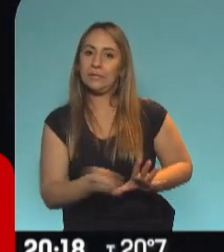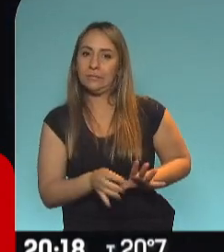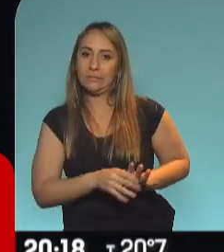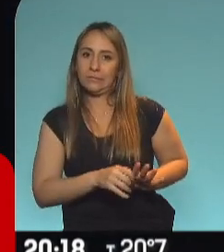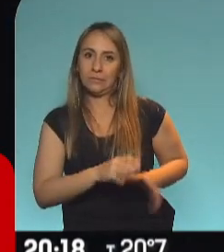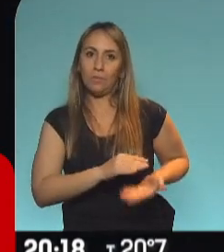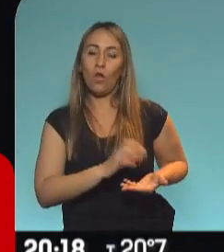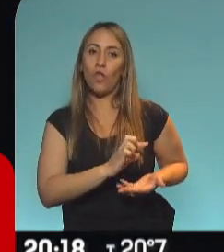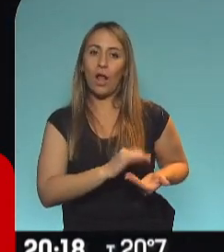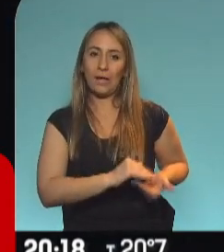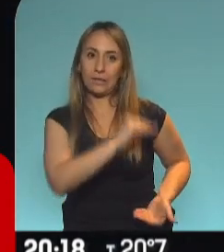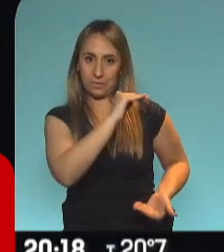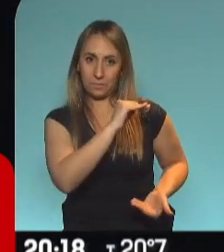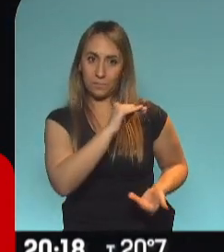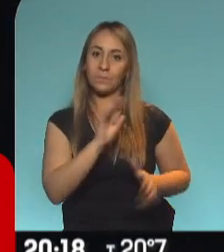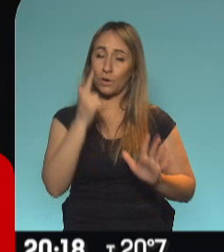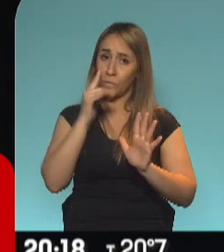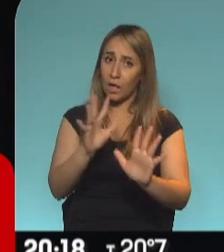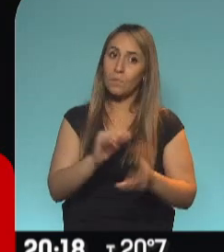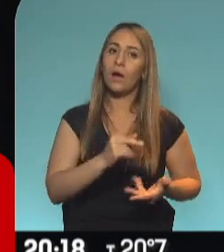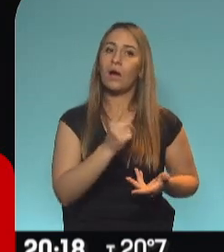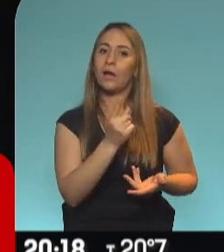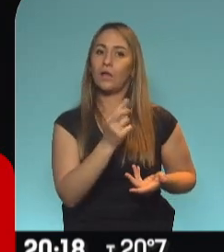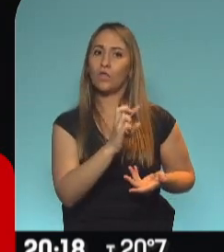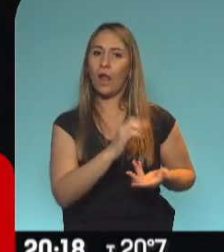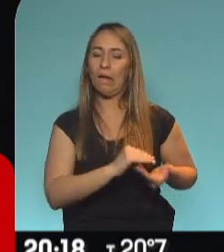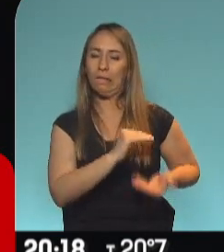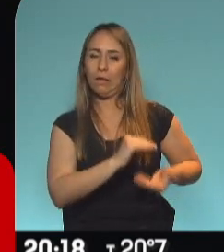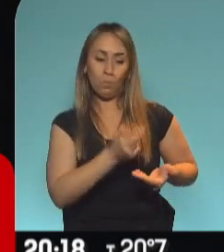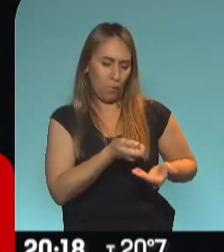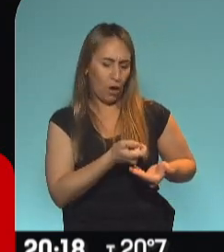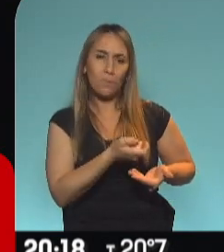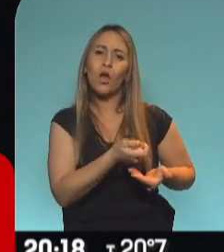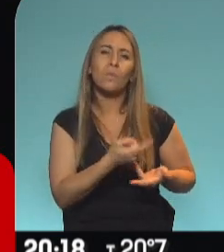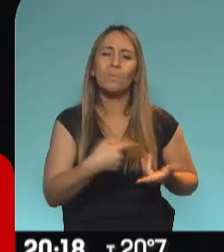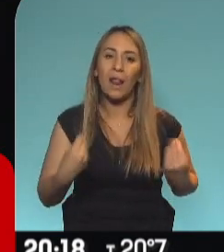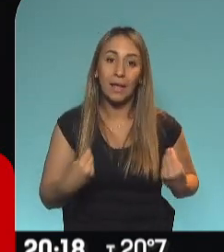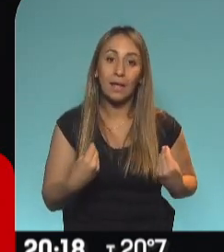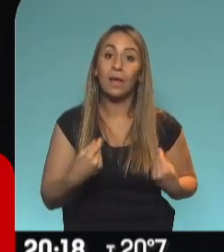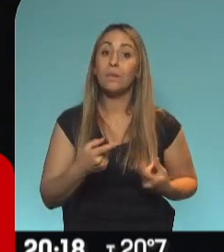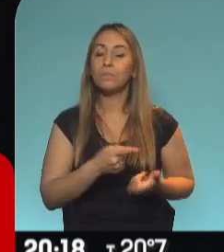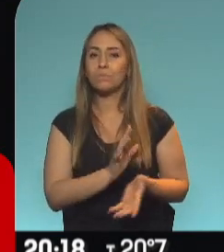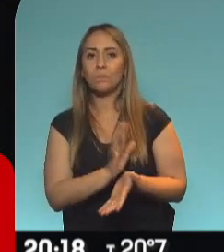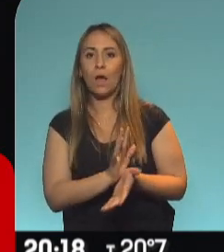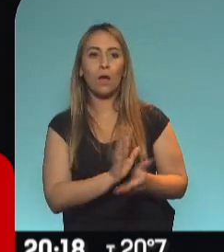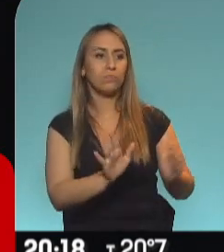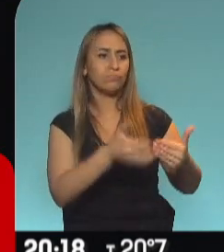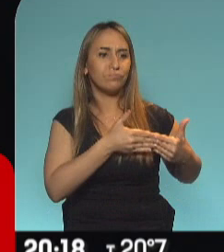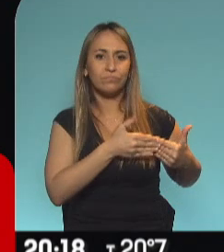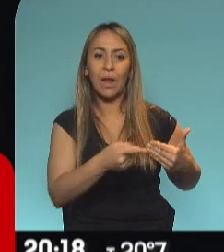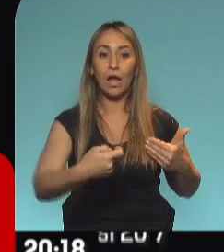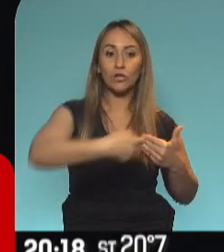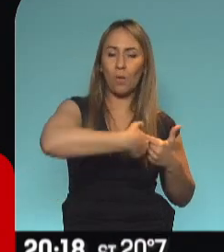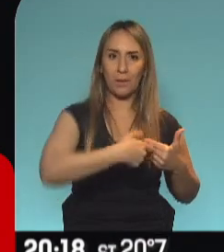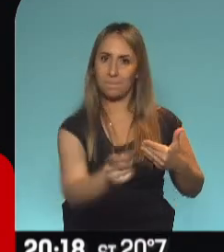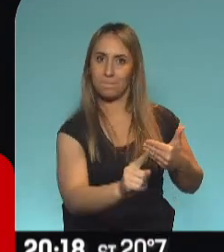porque hay que ver, en todo caso, tu estamento es ¿pocas para qué? ¿Pocas para sacar el cepo? Bueno, sí, no se puede sacar el cepo hoy o